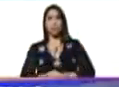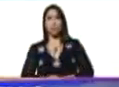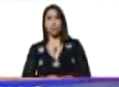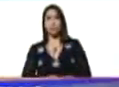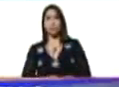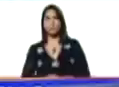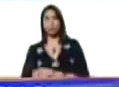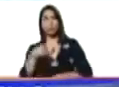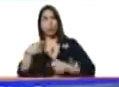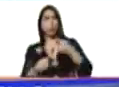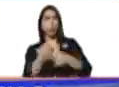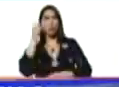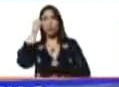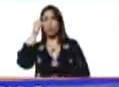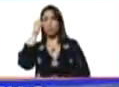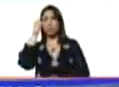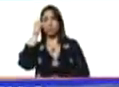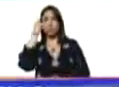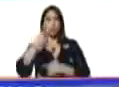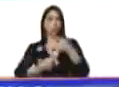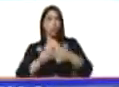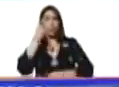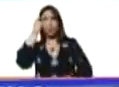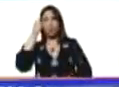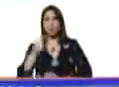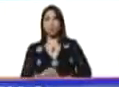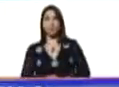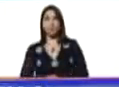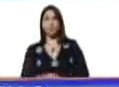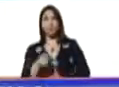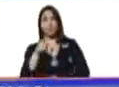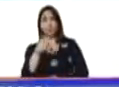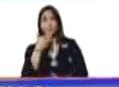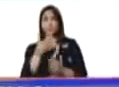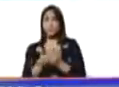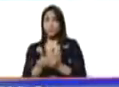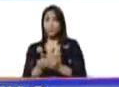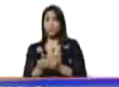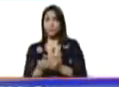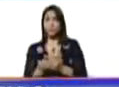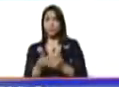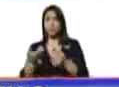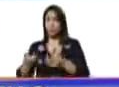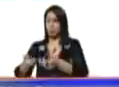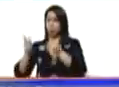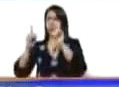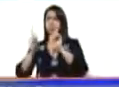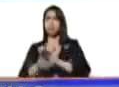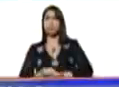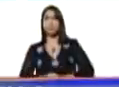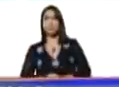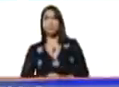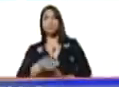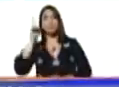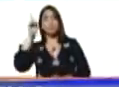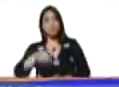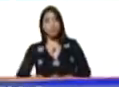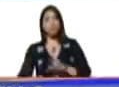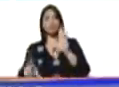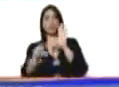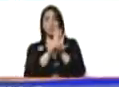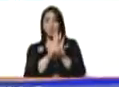constantemente, todos los días, todos los días? Usted ha pedido ser autorizado también con una